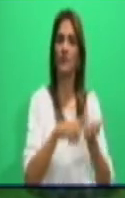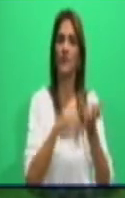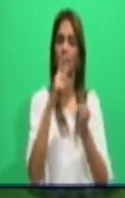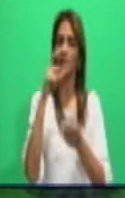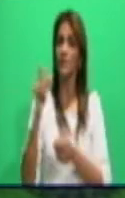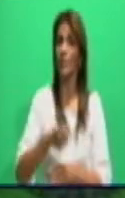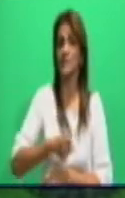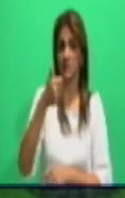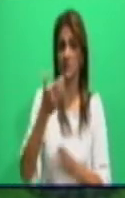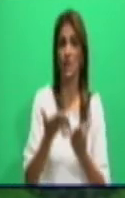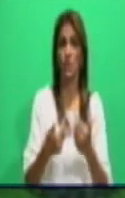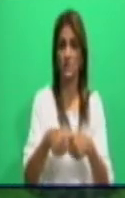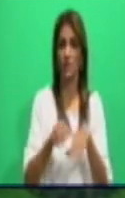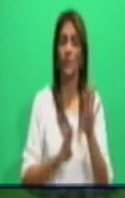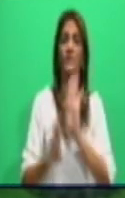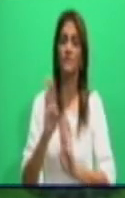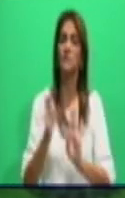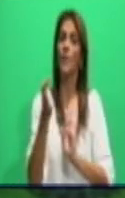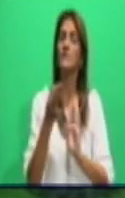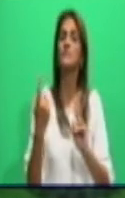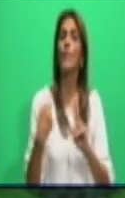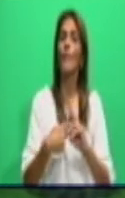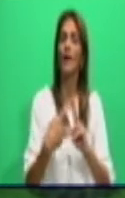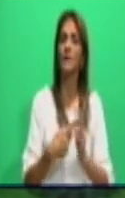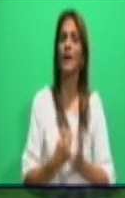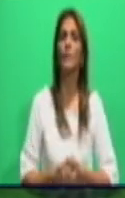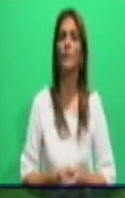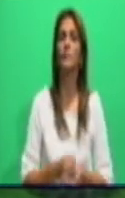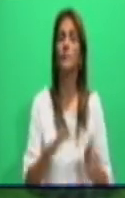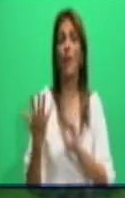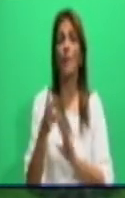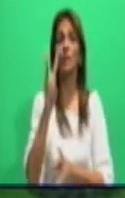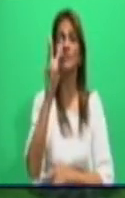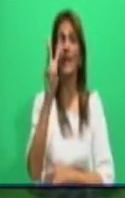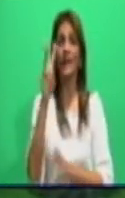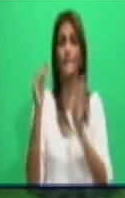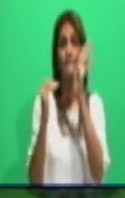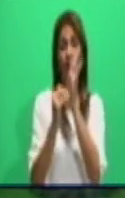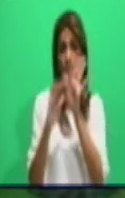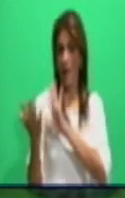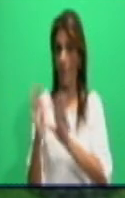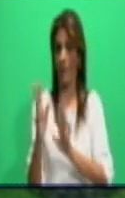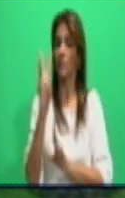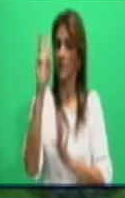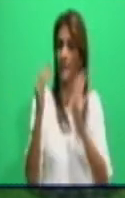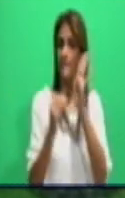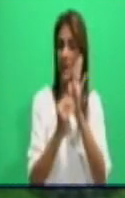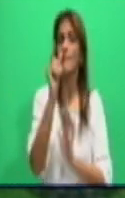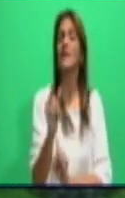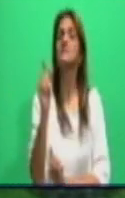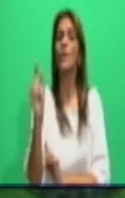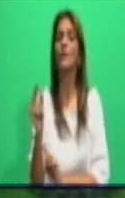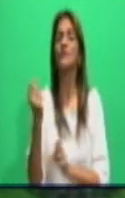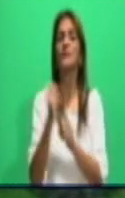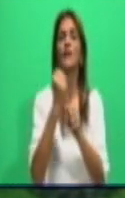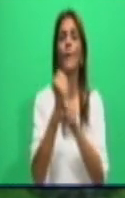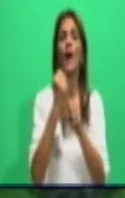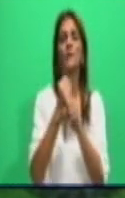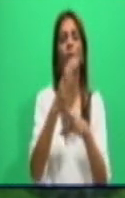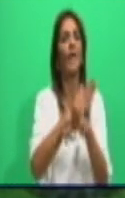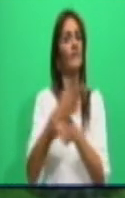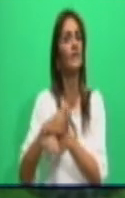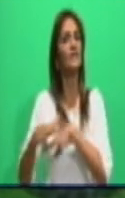defensa en el municipio de bayamo alrededor de 3000 personas están insertadas en las diferentes acciones desde la